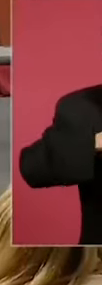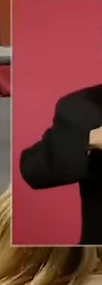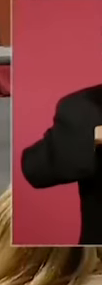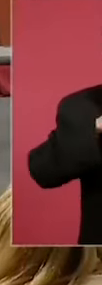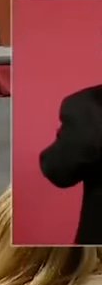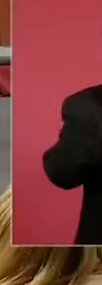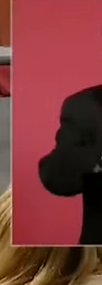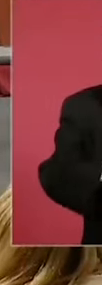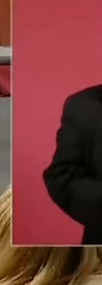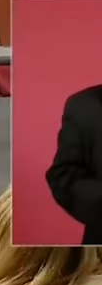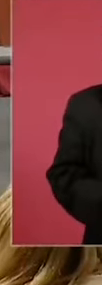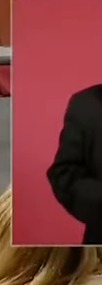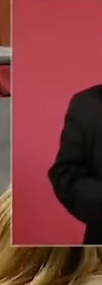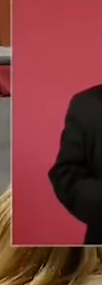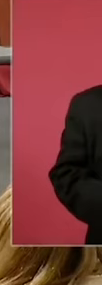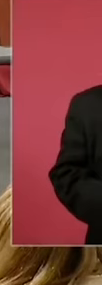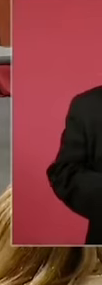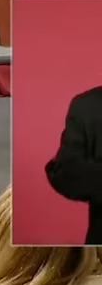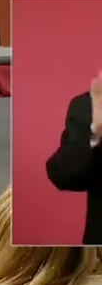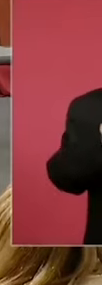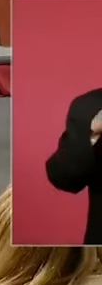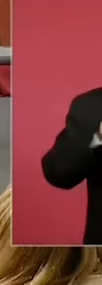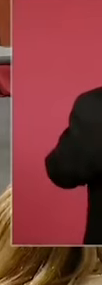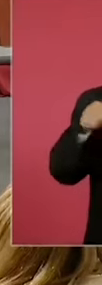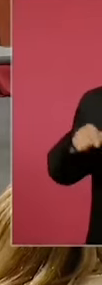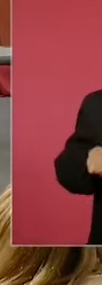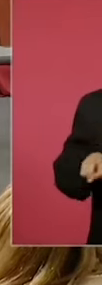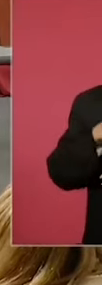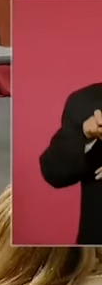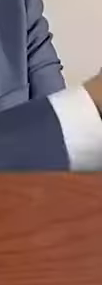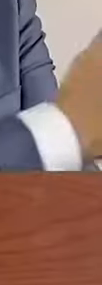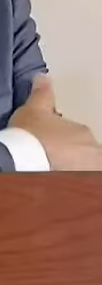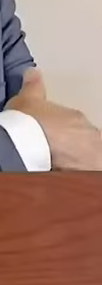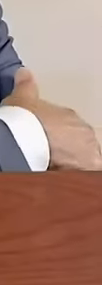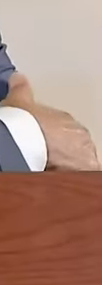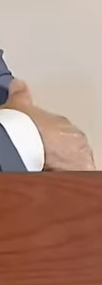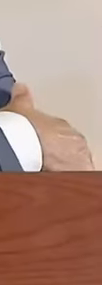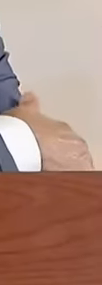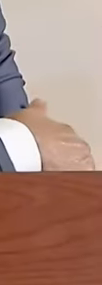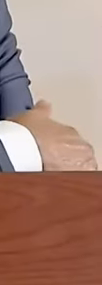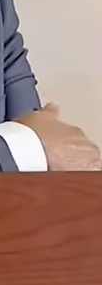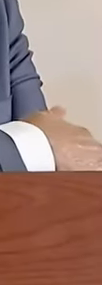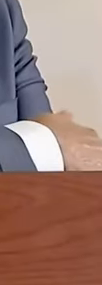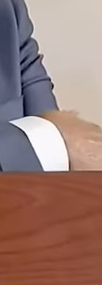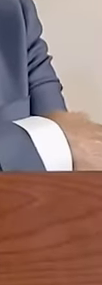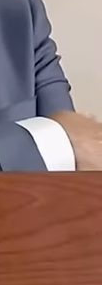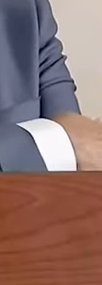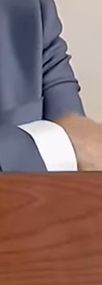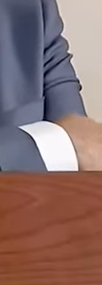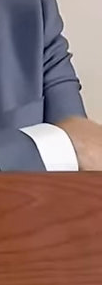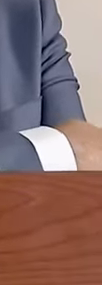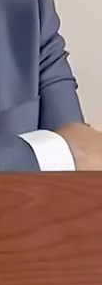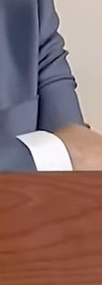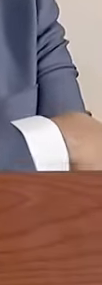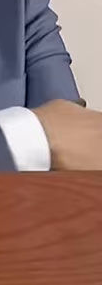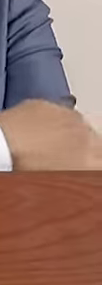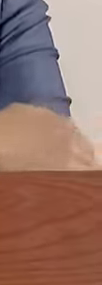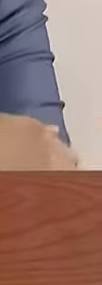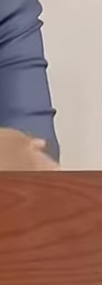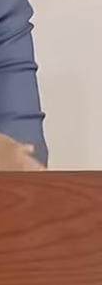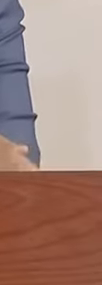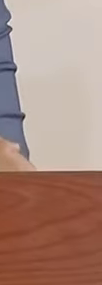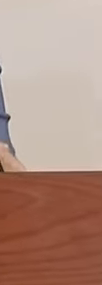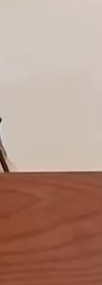voy a estar yo ahí sentado si soy un sospechoso. ¿Le van a ofrecer la disculpa, presidente?